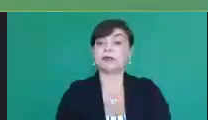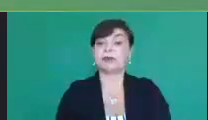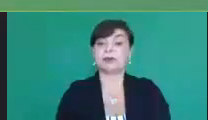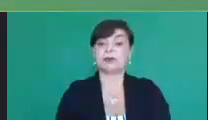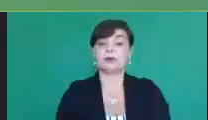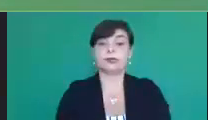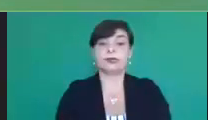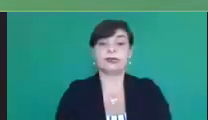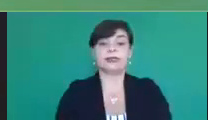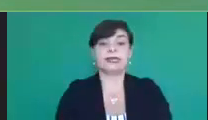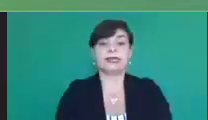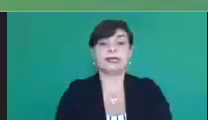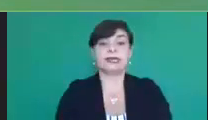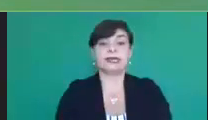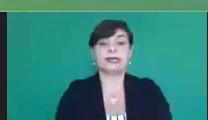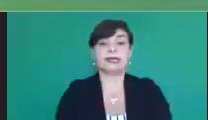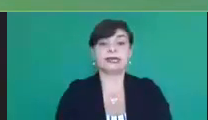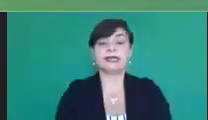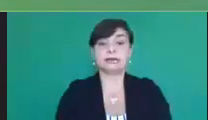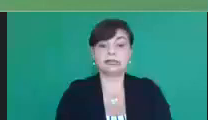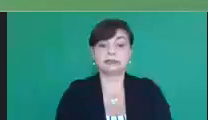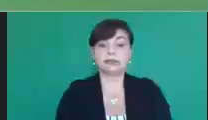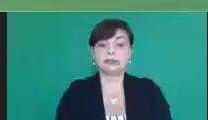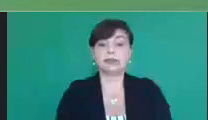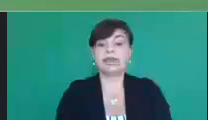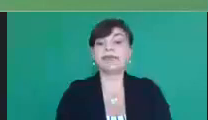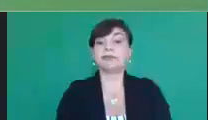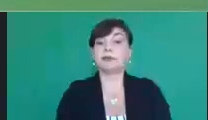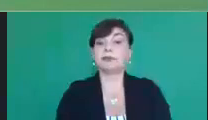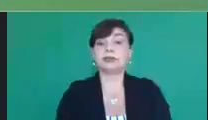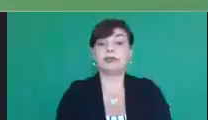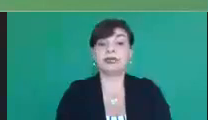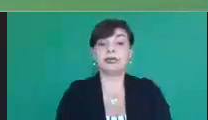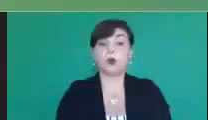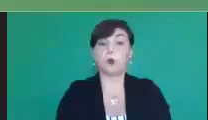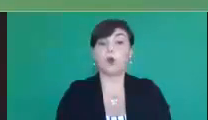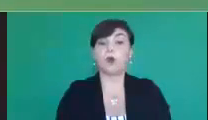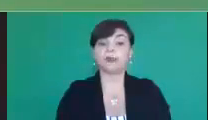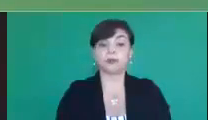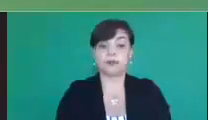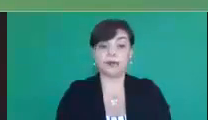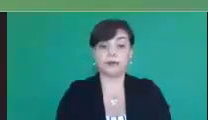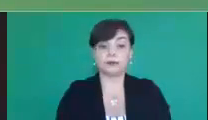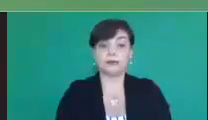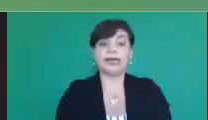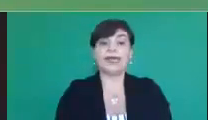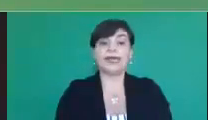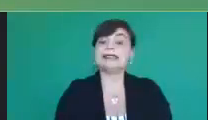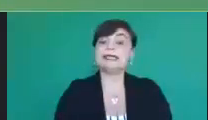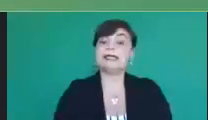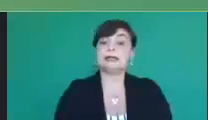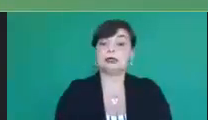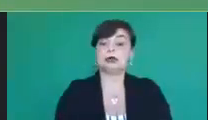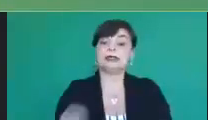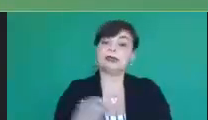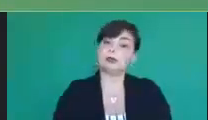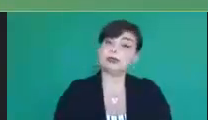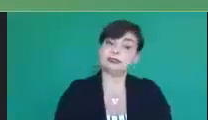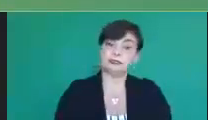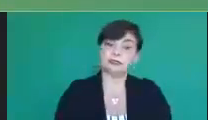cumplimiento de los lineamientos es por medio de un cuestionario que se le aplicó tanto a